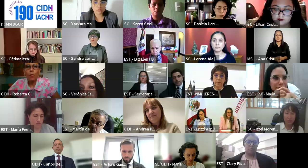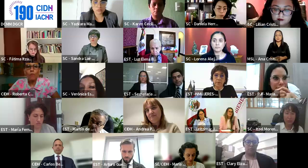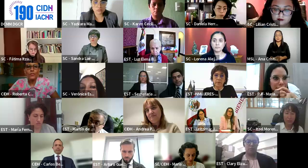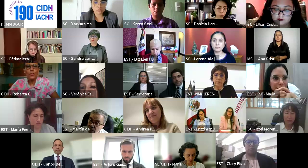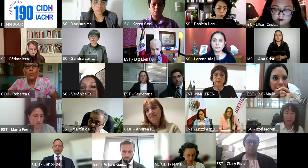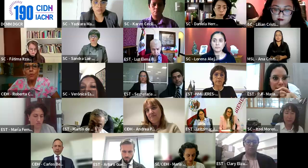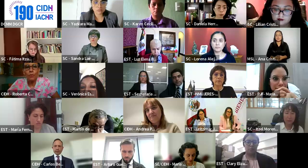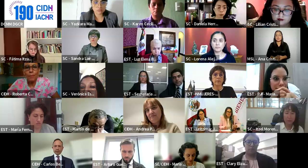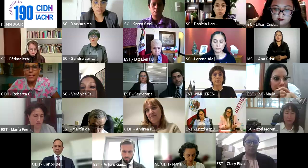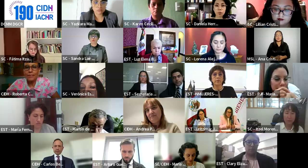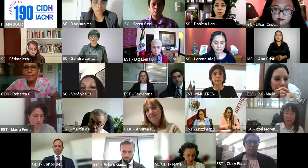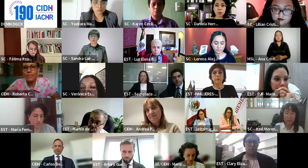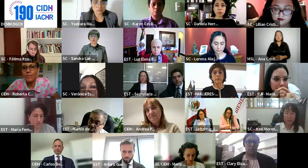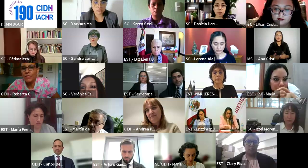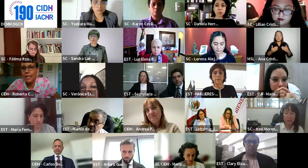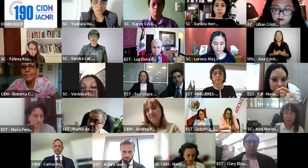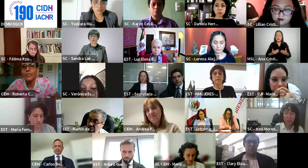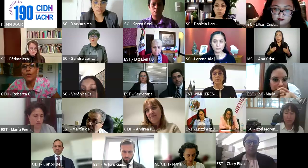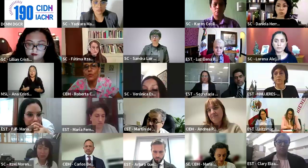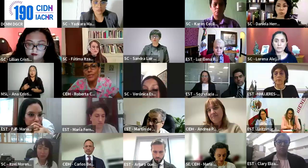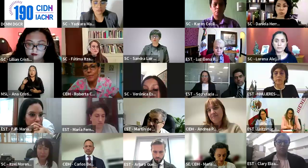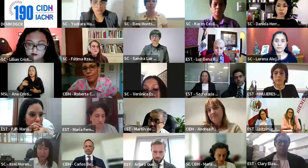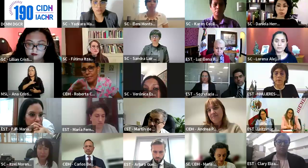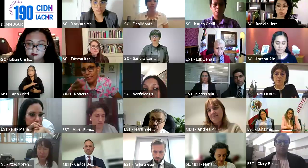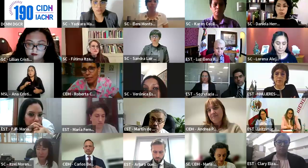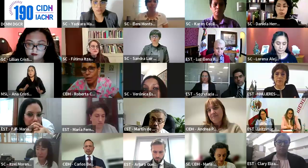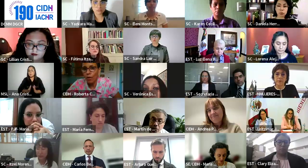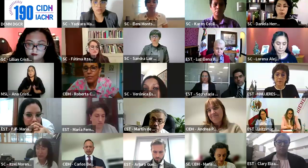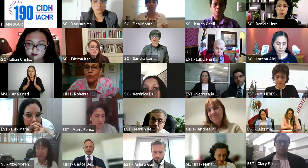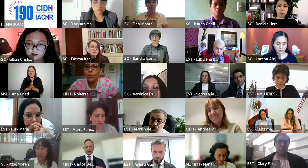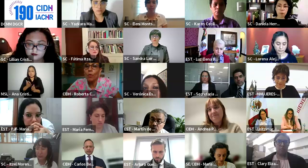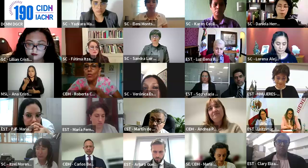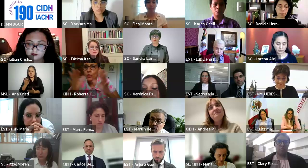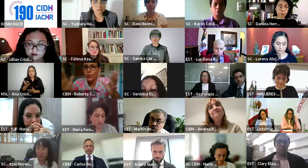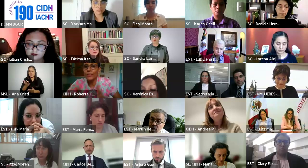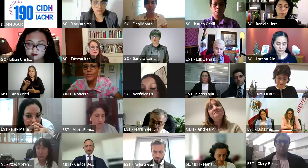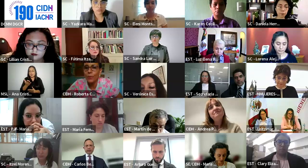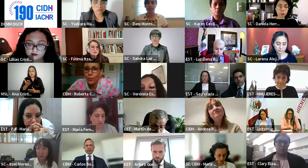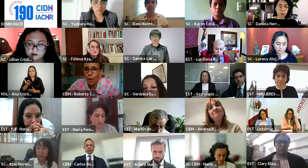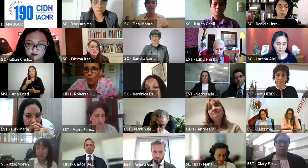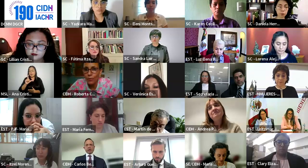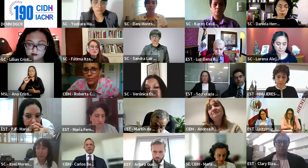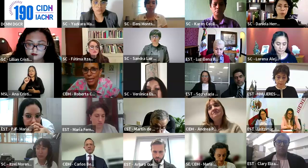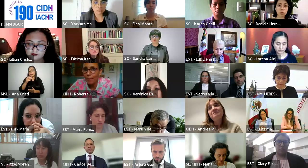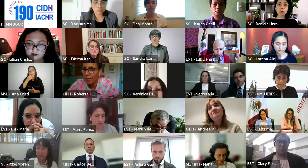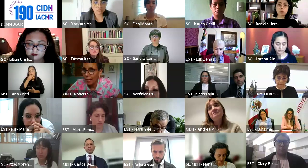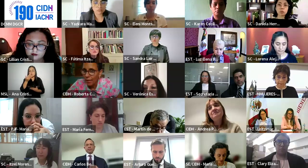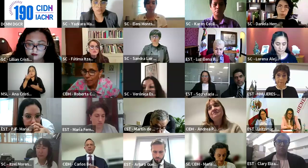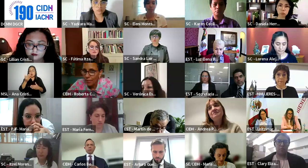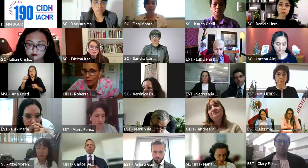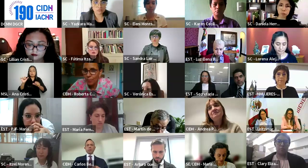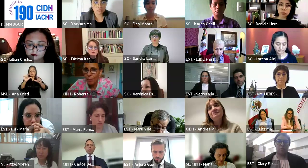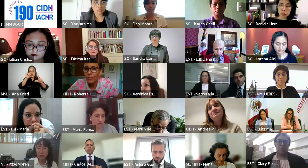Thank you. And now over to you, representatives of civil society. You have 20 minutes and the clock is on the wall so you can see where you are with your